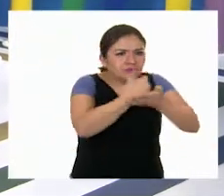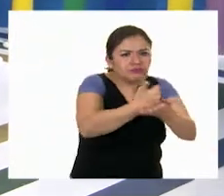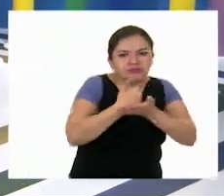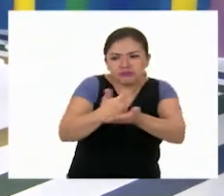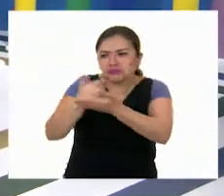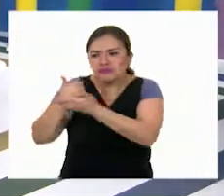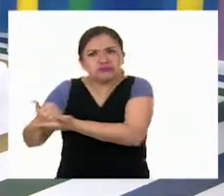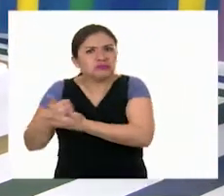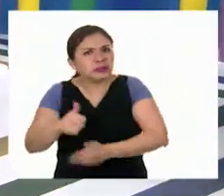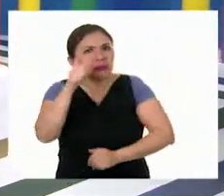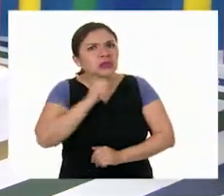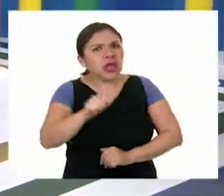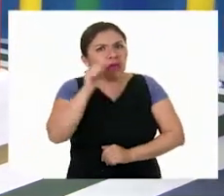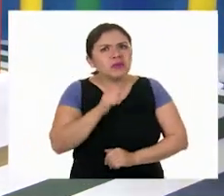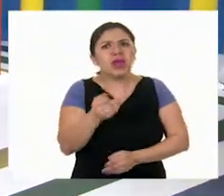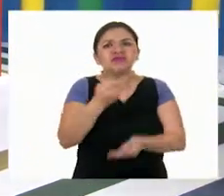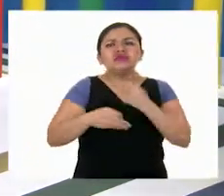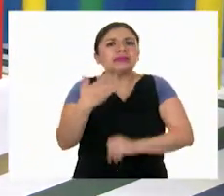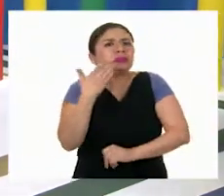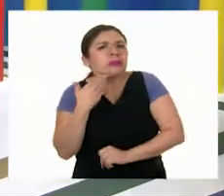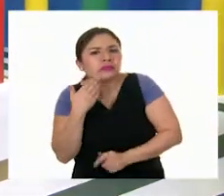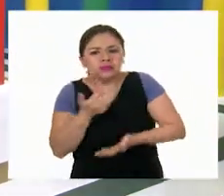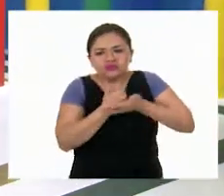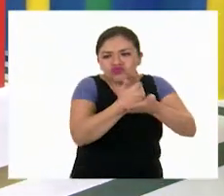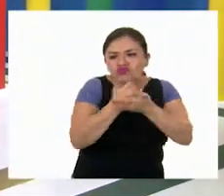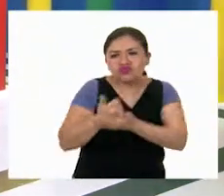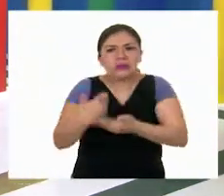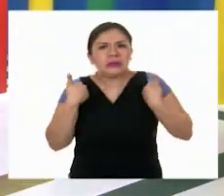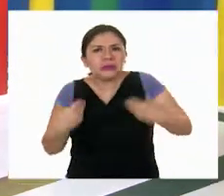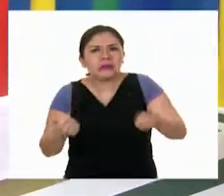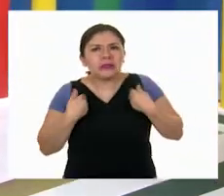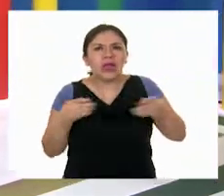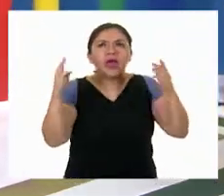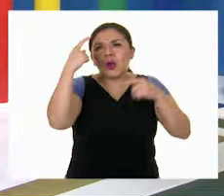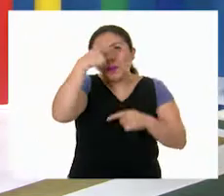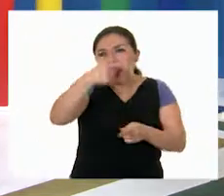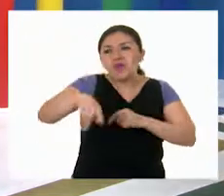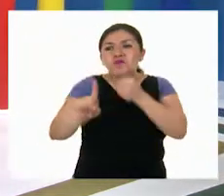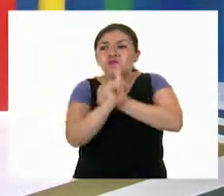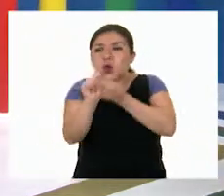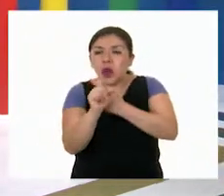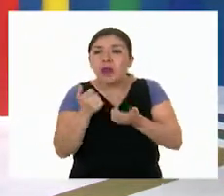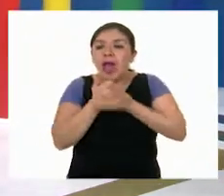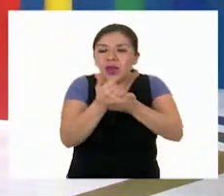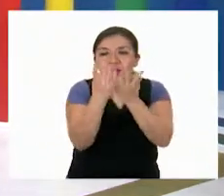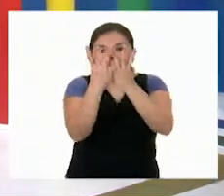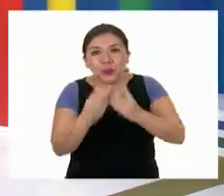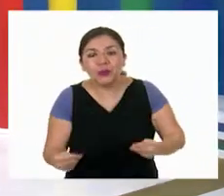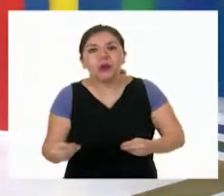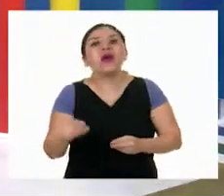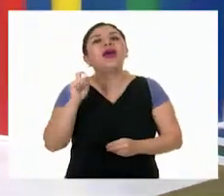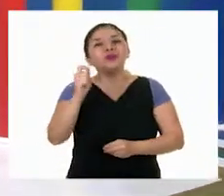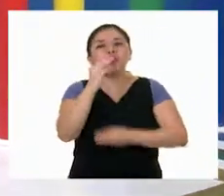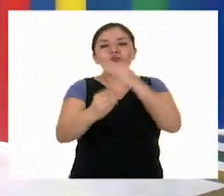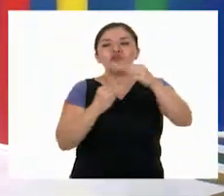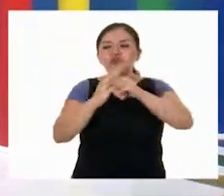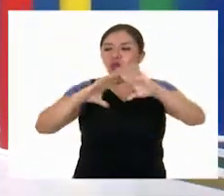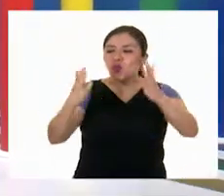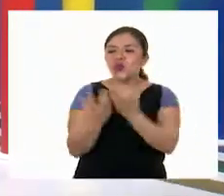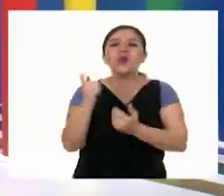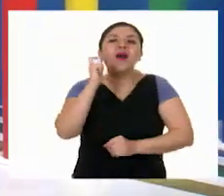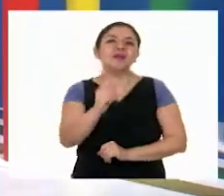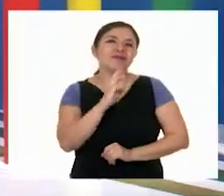por los demás, si somos empáticos con ellos y les ayudamos a quienes tienen problemas, pues haremos un mundo mejor.